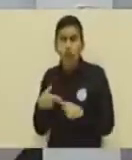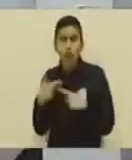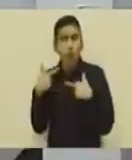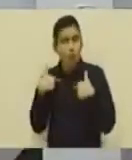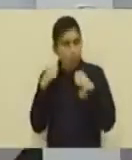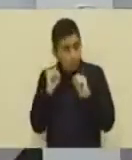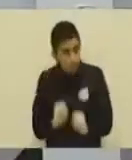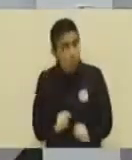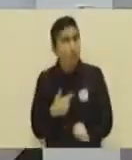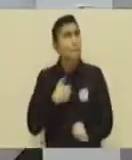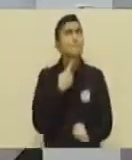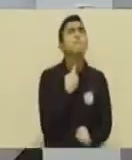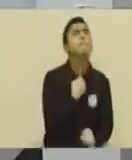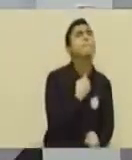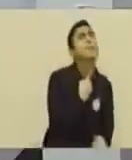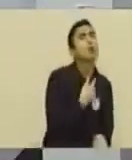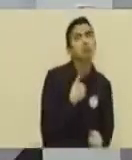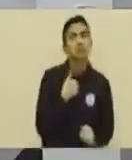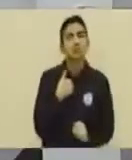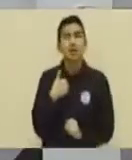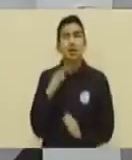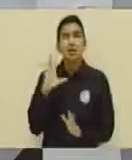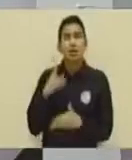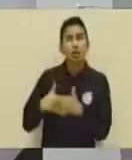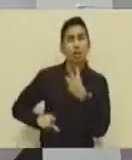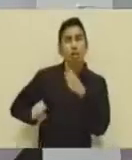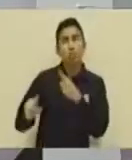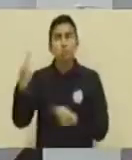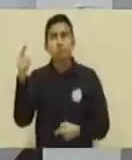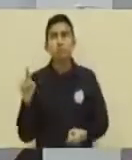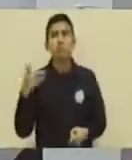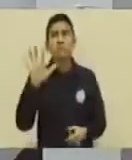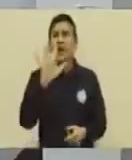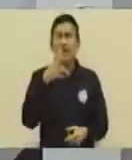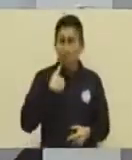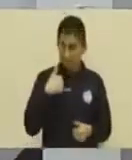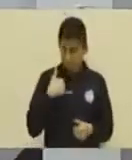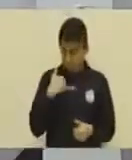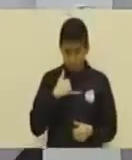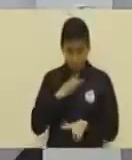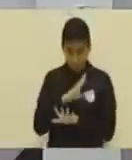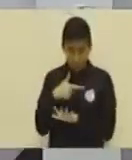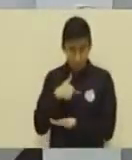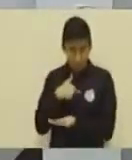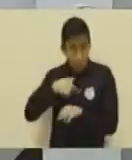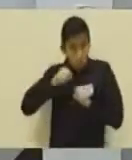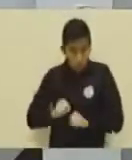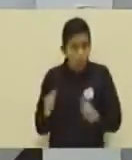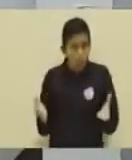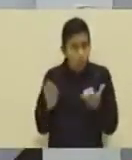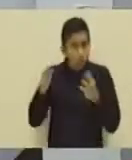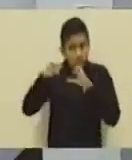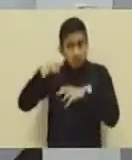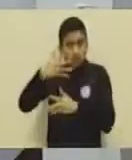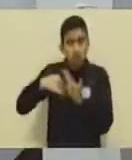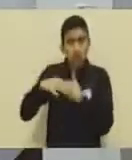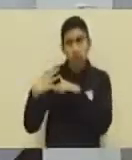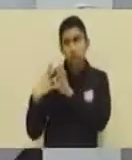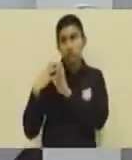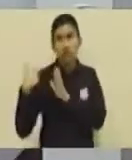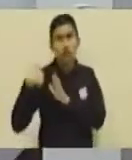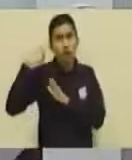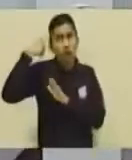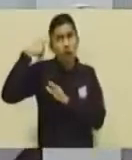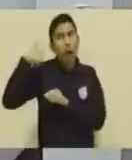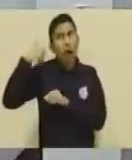estoy haciendo lo que a mí me gusta, siempre y cuando sin lastimar a nadie, ¿verdad? Entonces eso mismo puede motivar a los demás, a los que están a mi